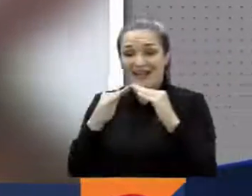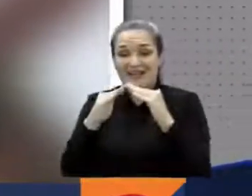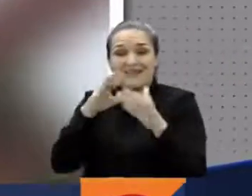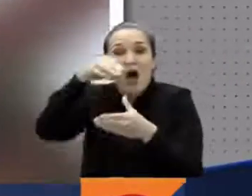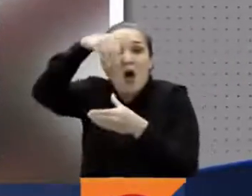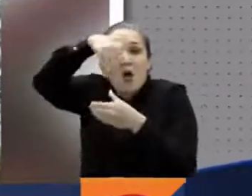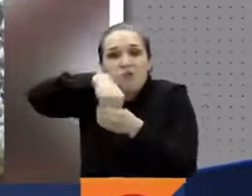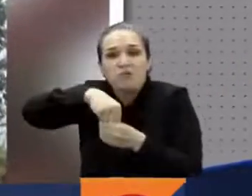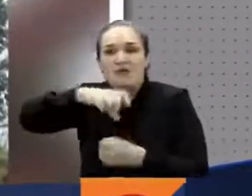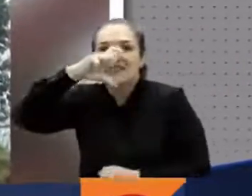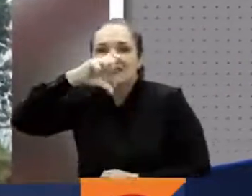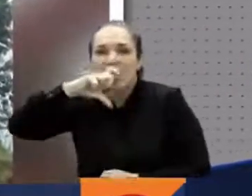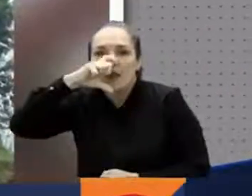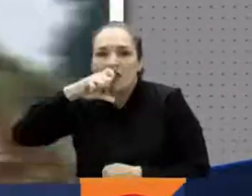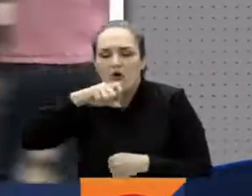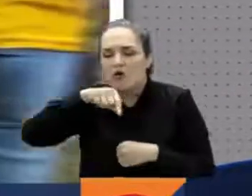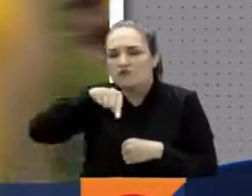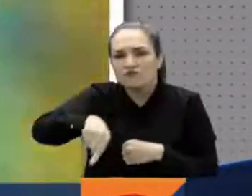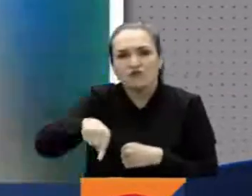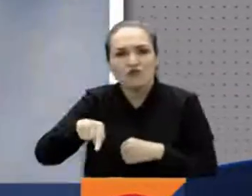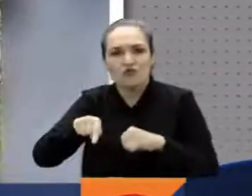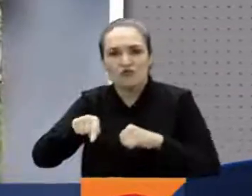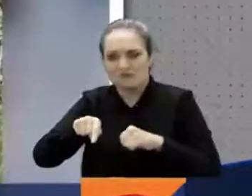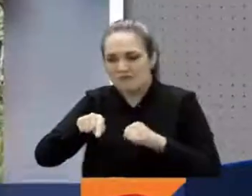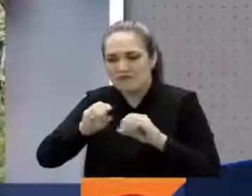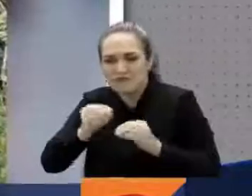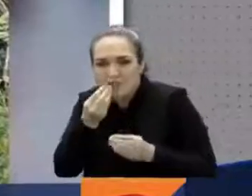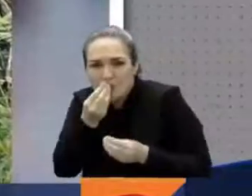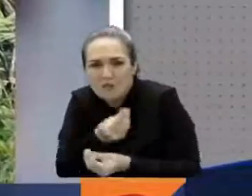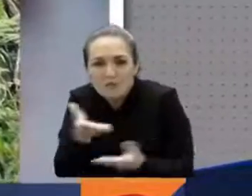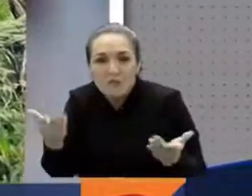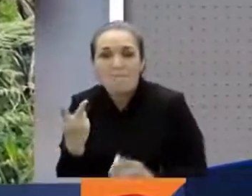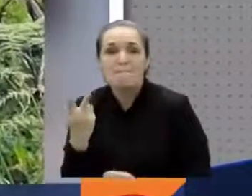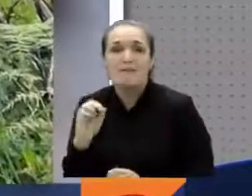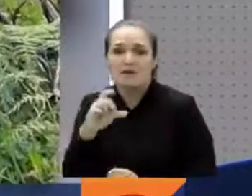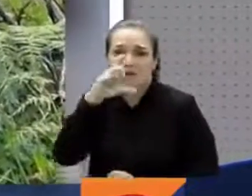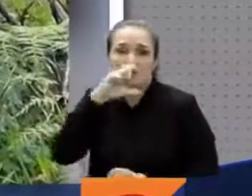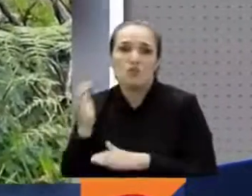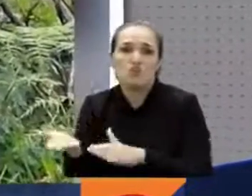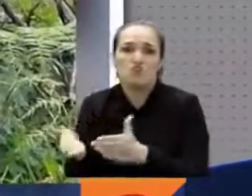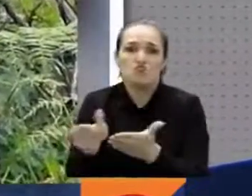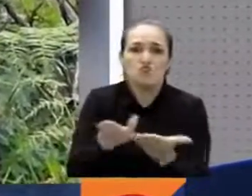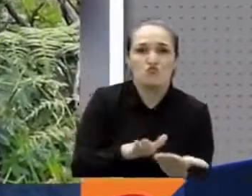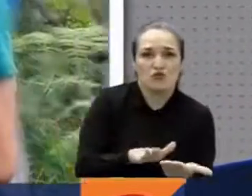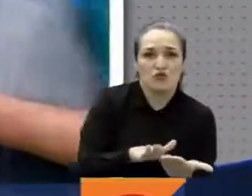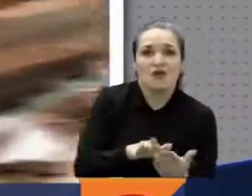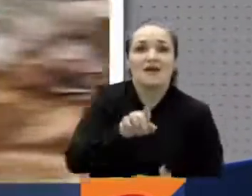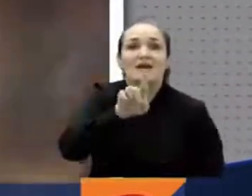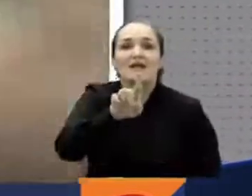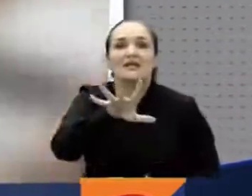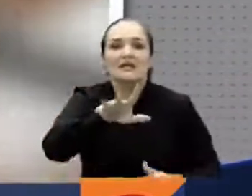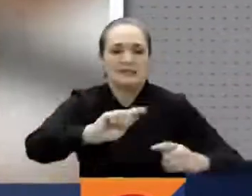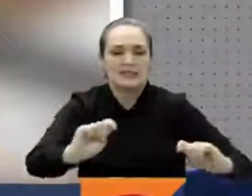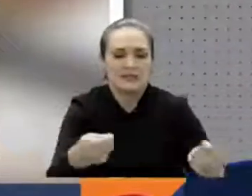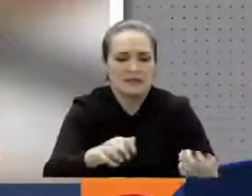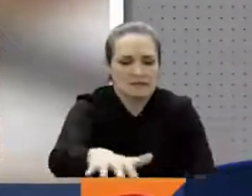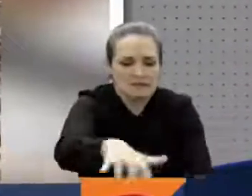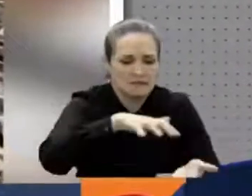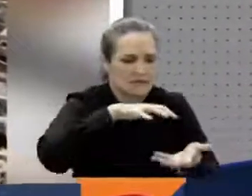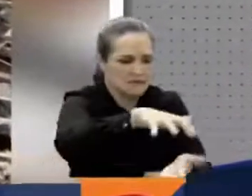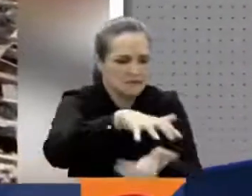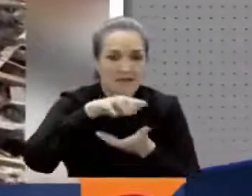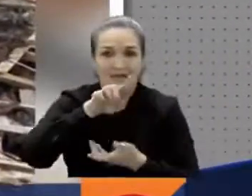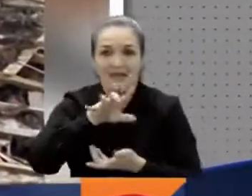de cerdos y durante el deslizamiento 20 de los animales murieron. Solo 15 lograron ser rescatados. Las